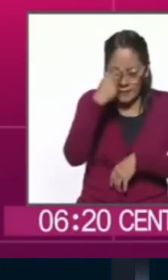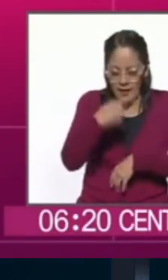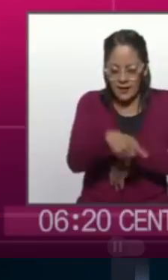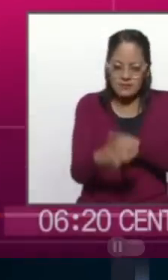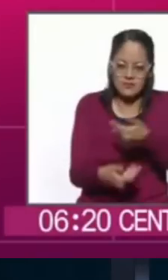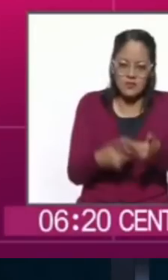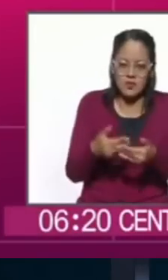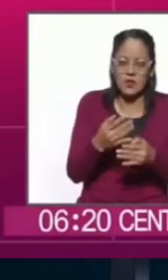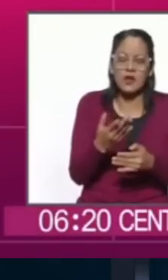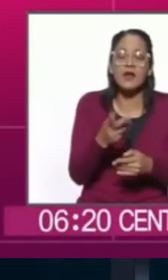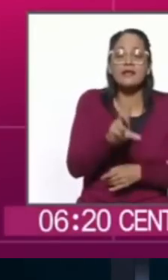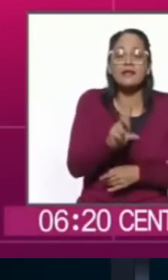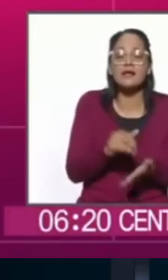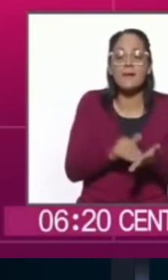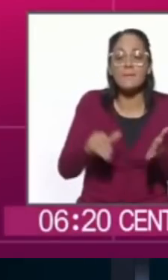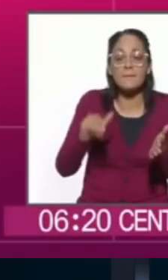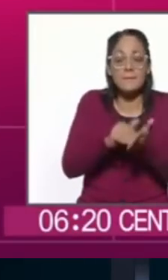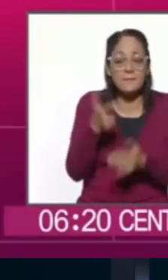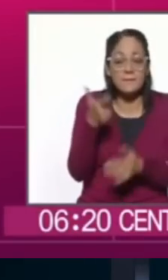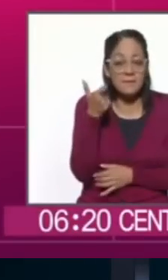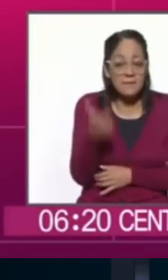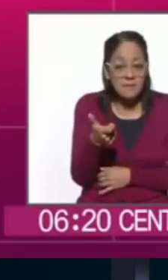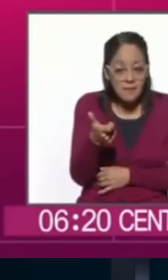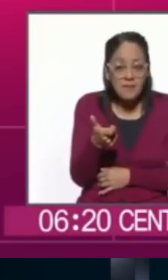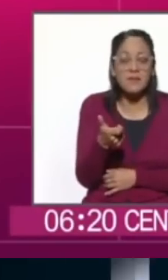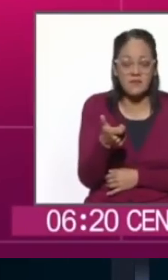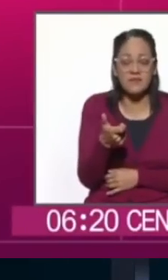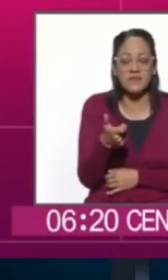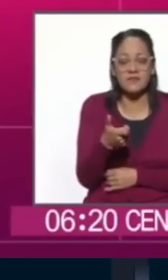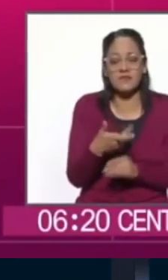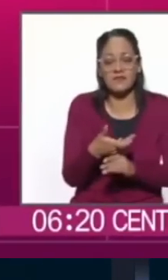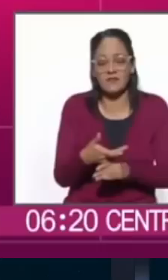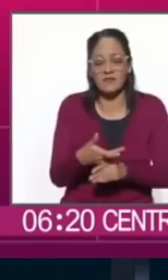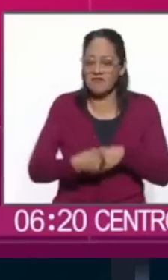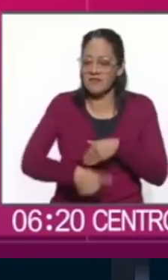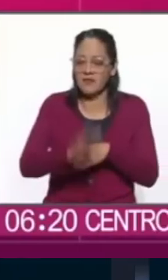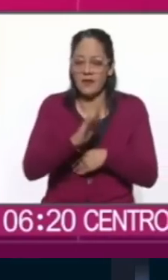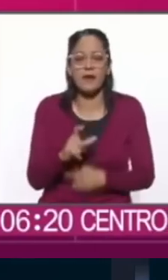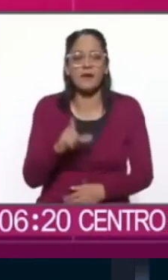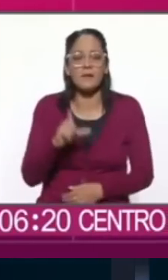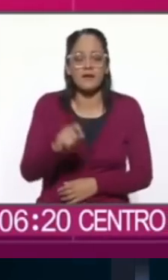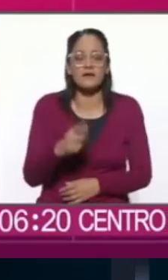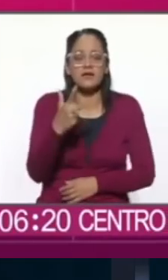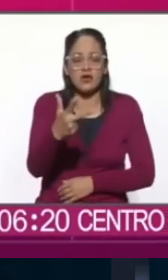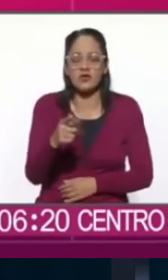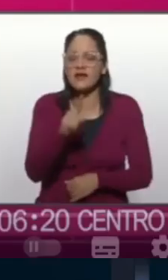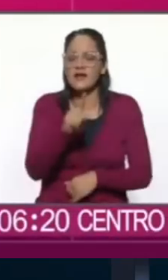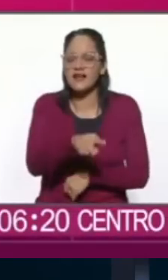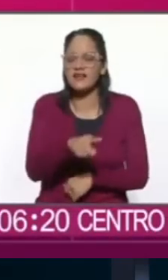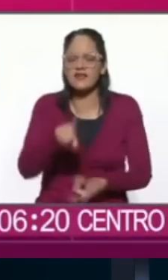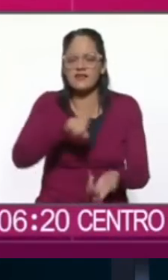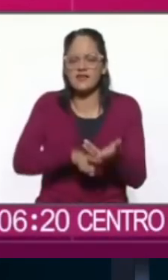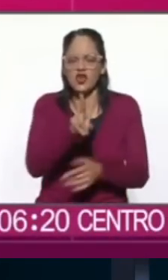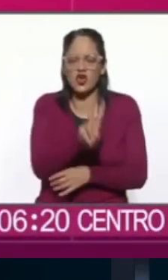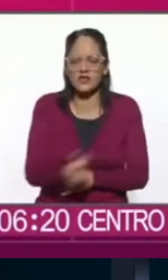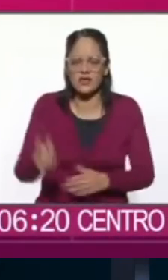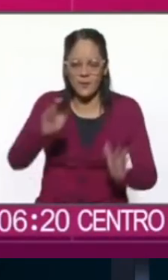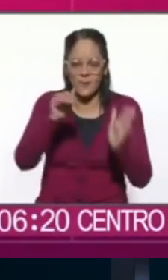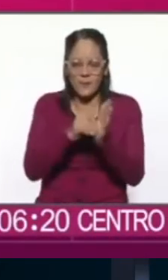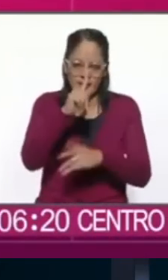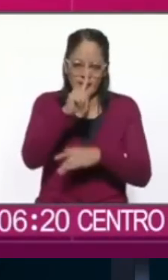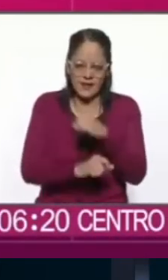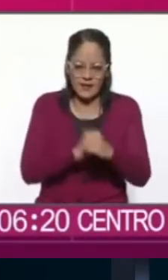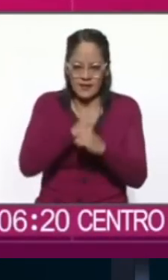de 30 millones de pesos en adelante. 28. Disponen de casi 200 mil pesos al